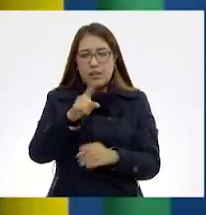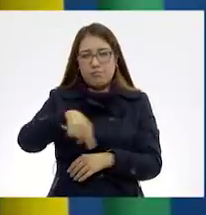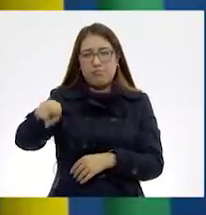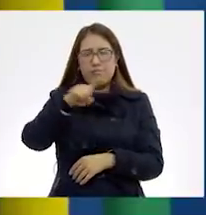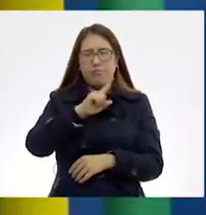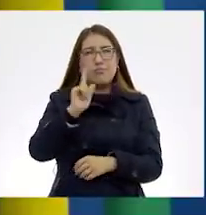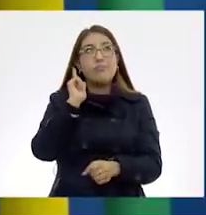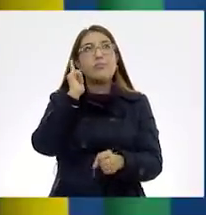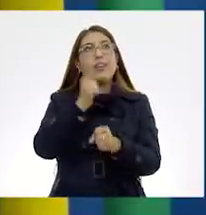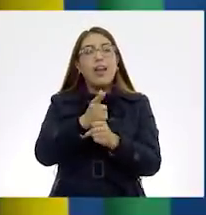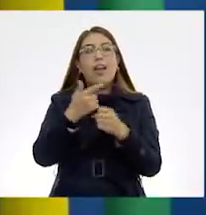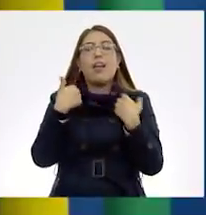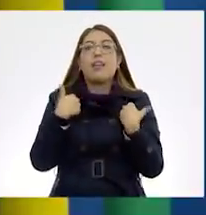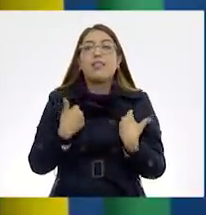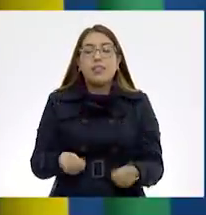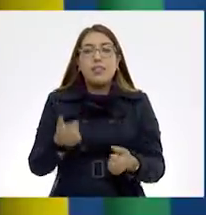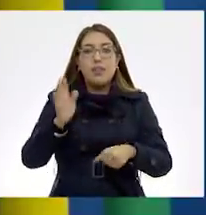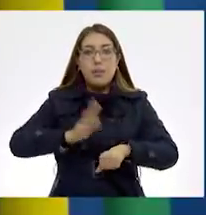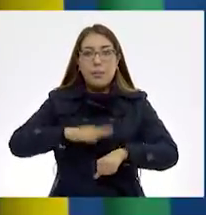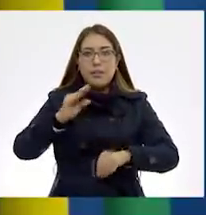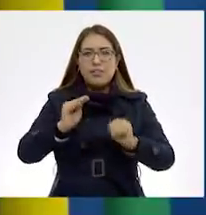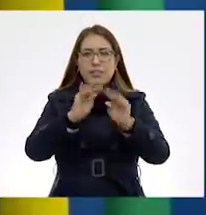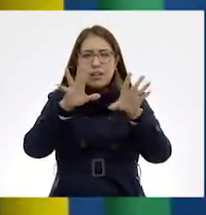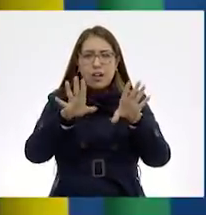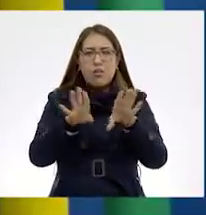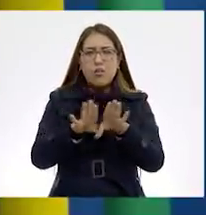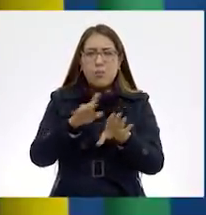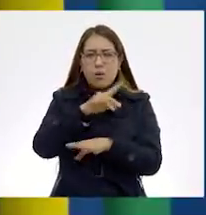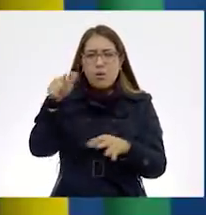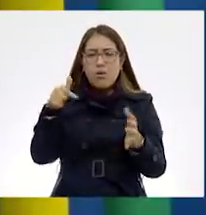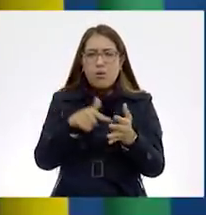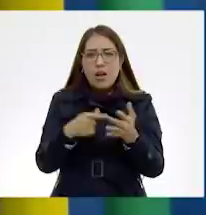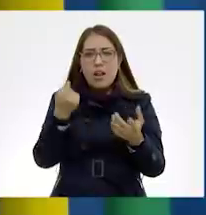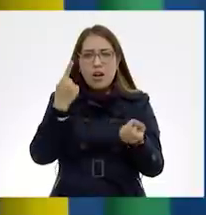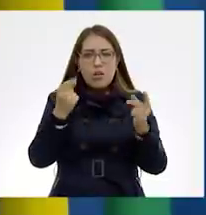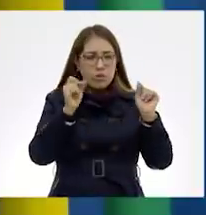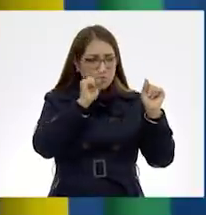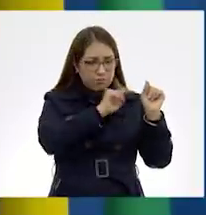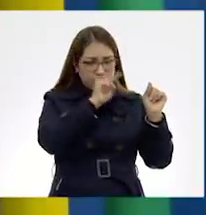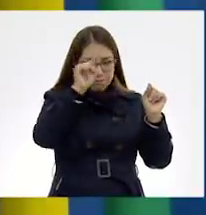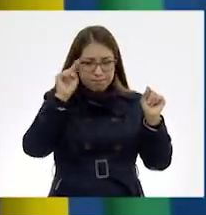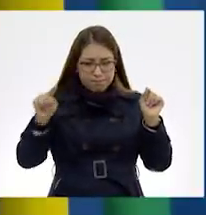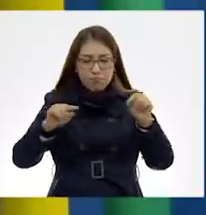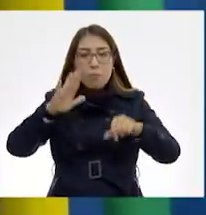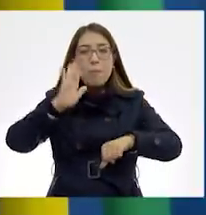panorama de las zonas con mayor cantidad de agua.